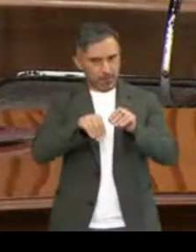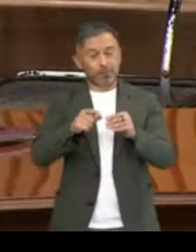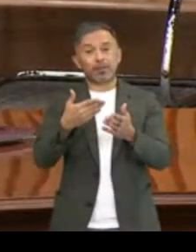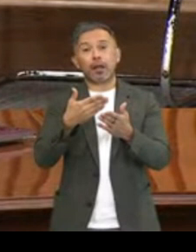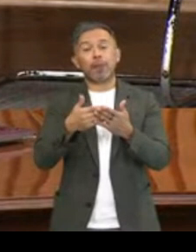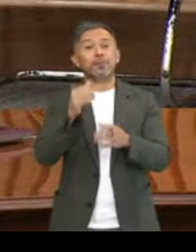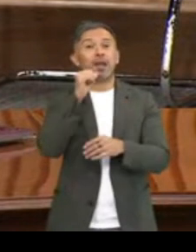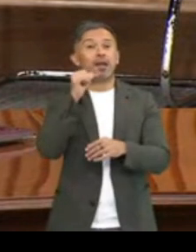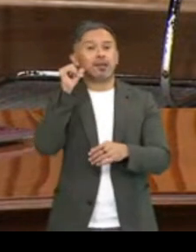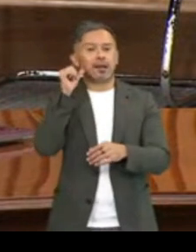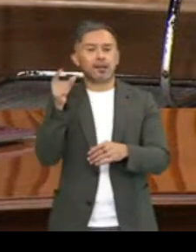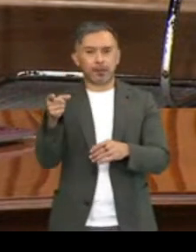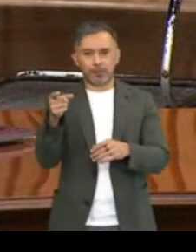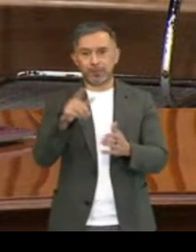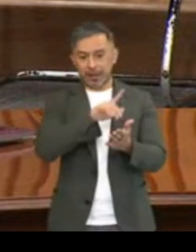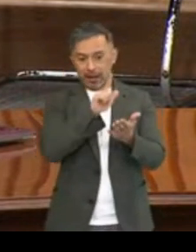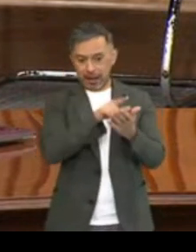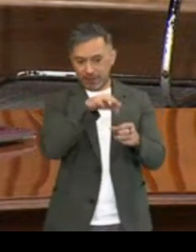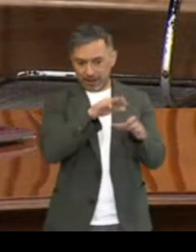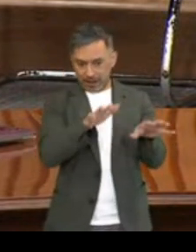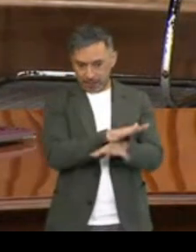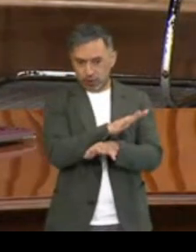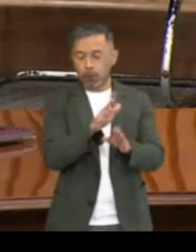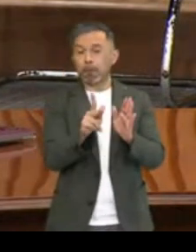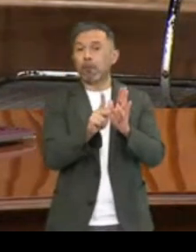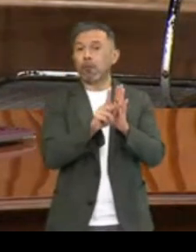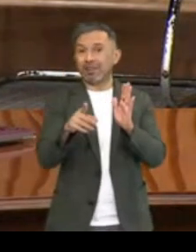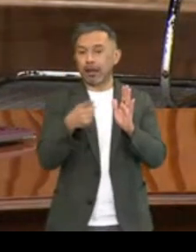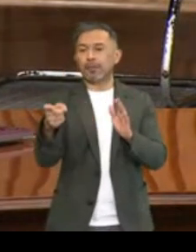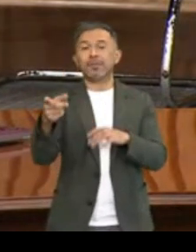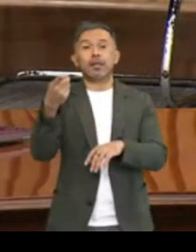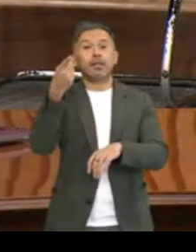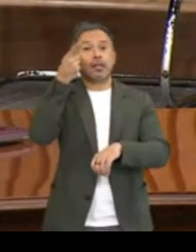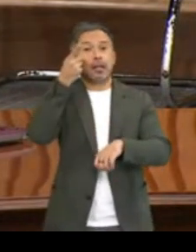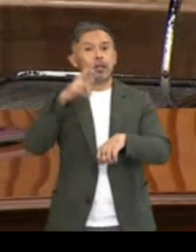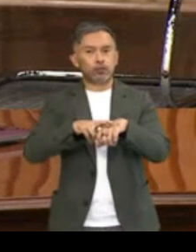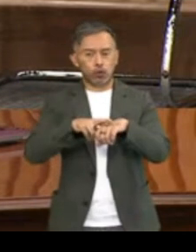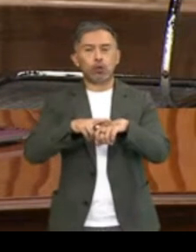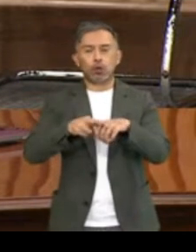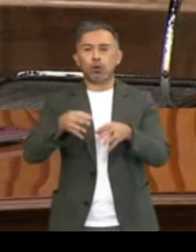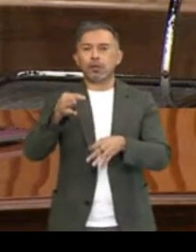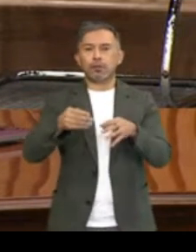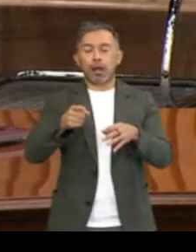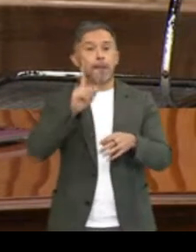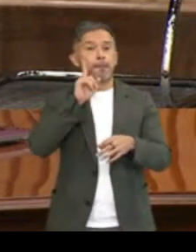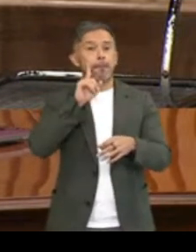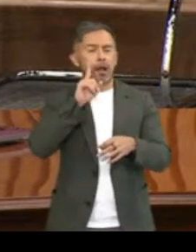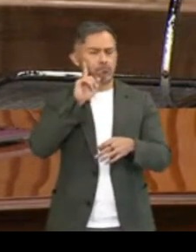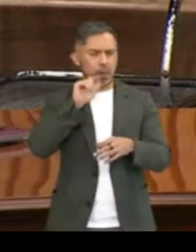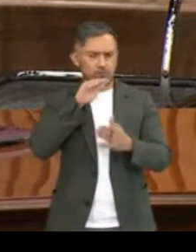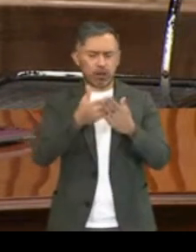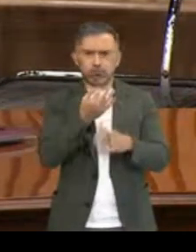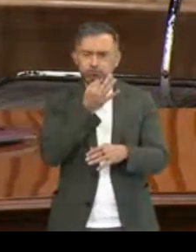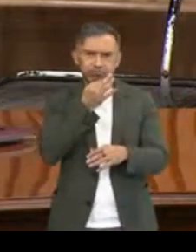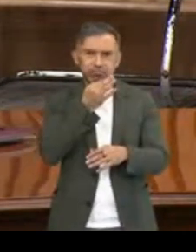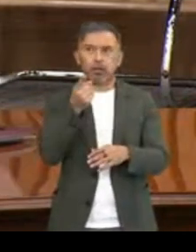publica el día de ayer esta reforma y de inmediato la dirección jurídica del INE presenta el medio de impugnación ante